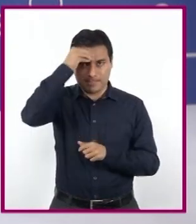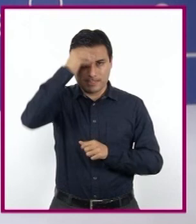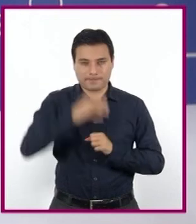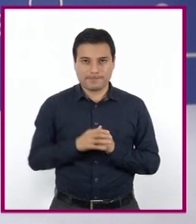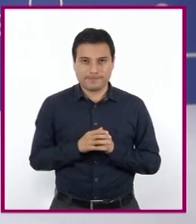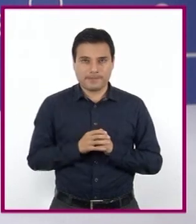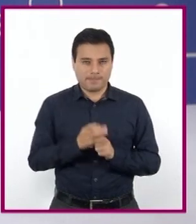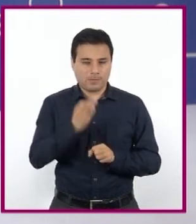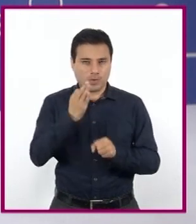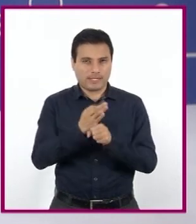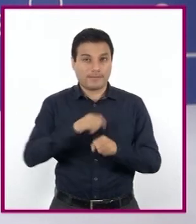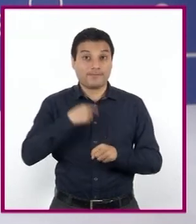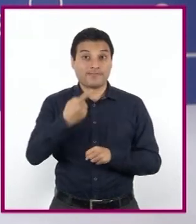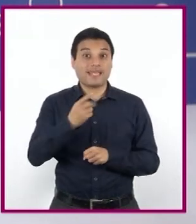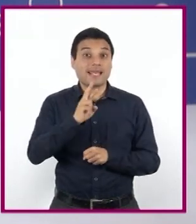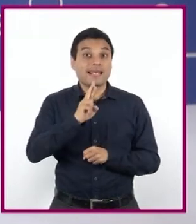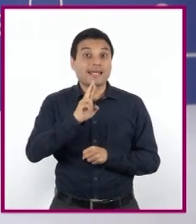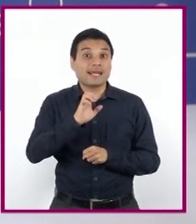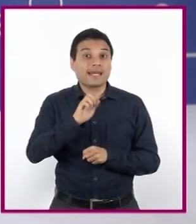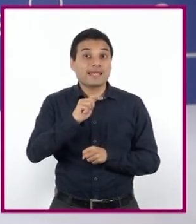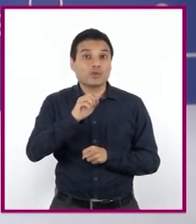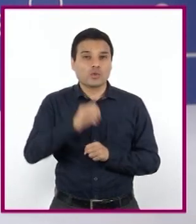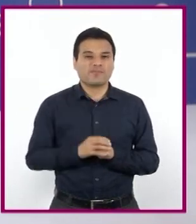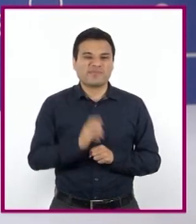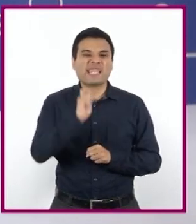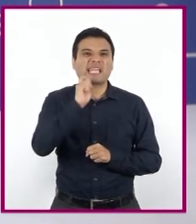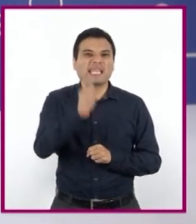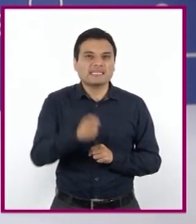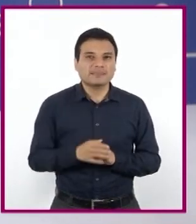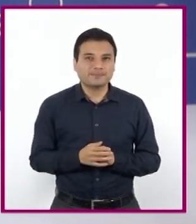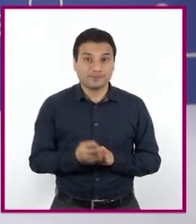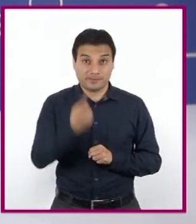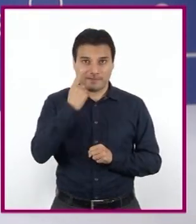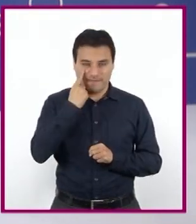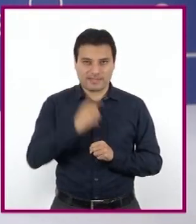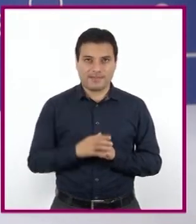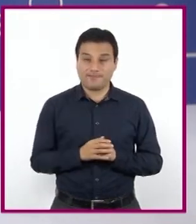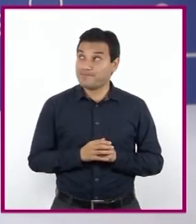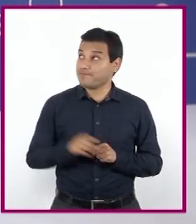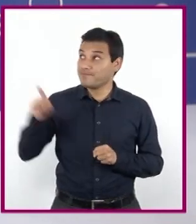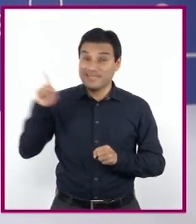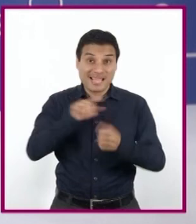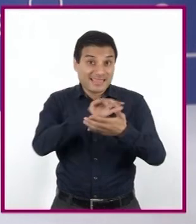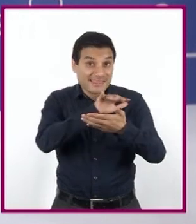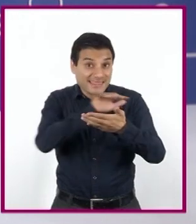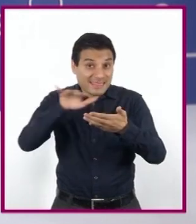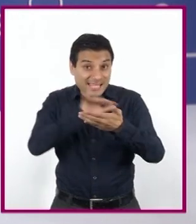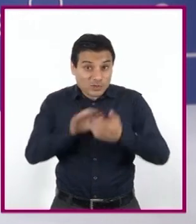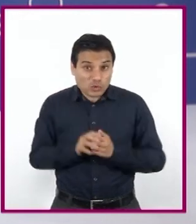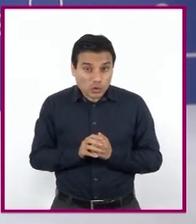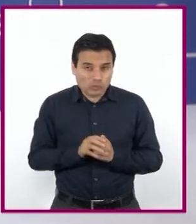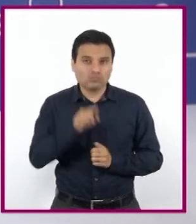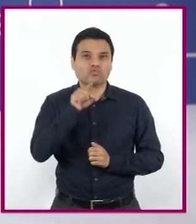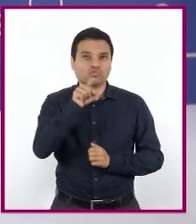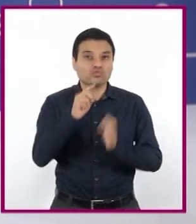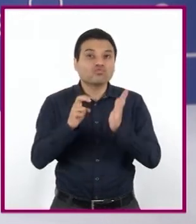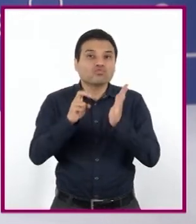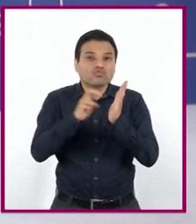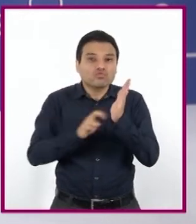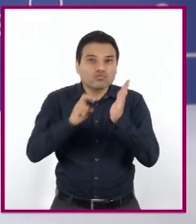juntos el reto final. Tienen que modificar los siguientes fragmentos del texto en los cuales se encuentran